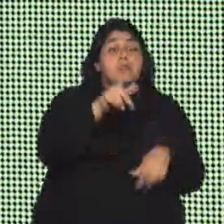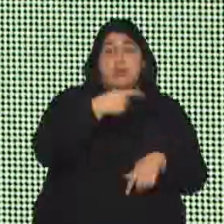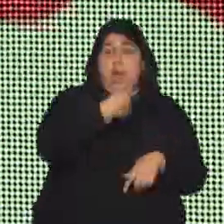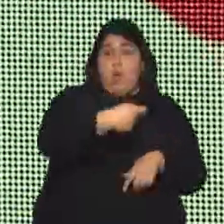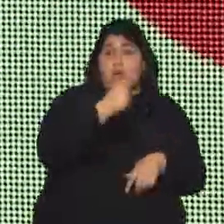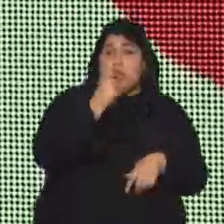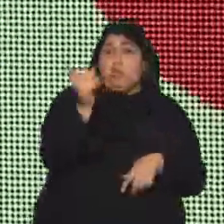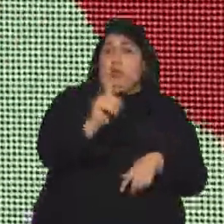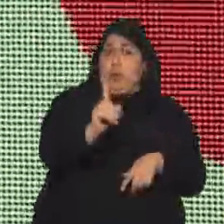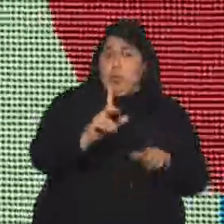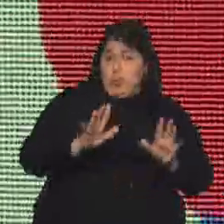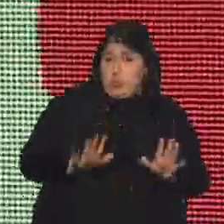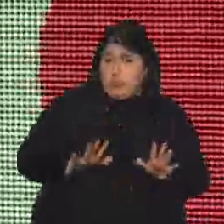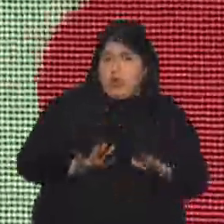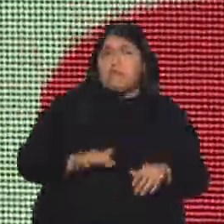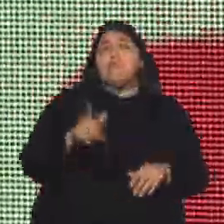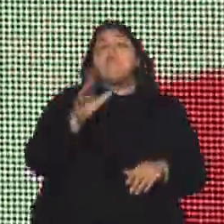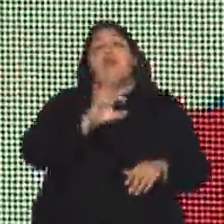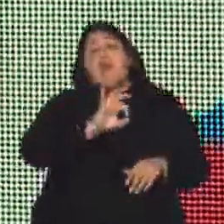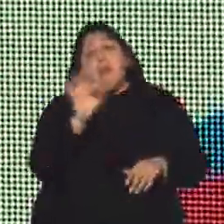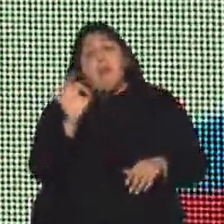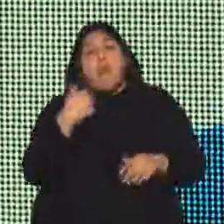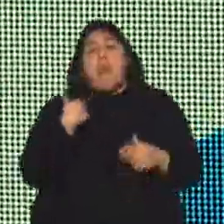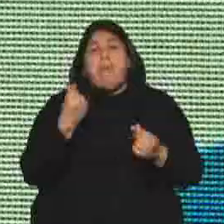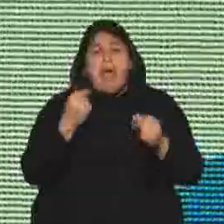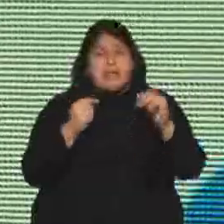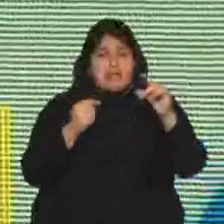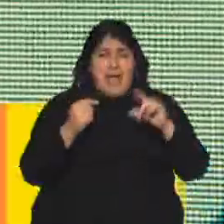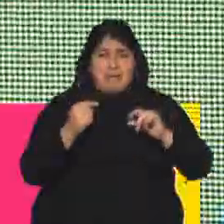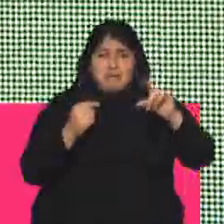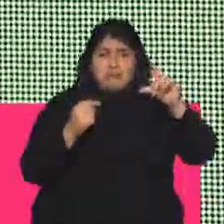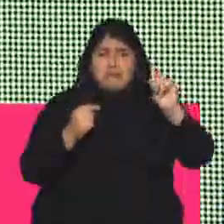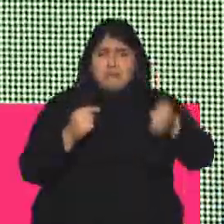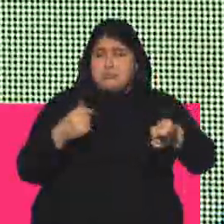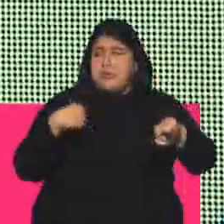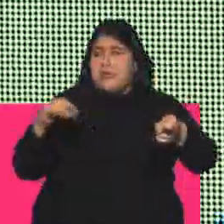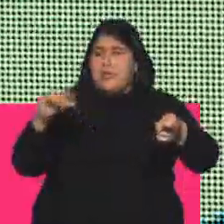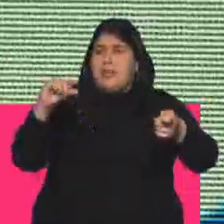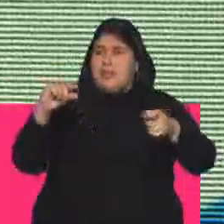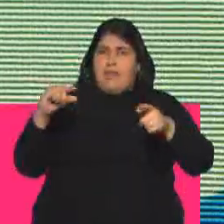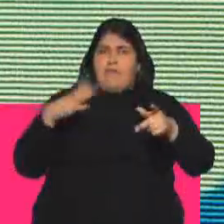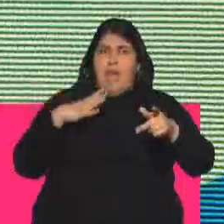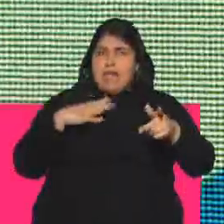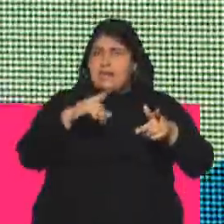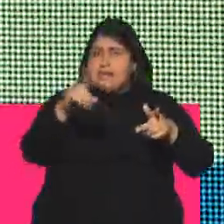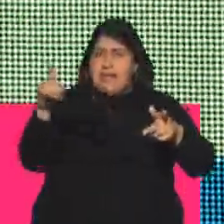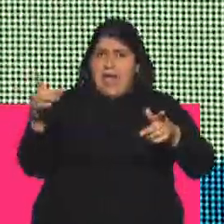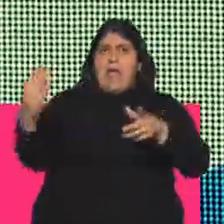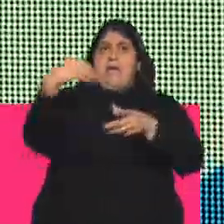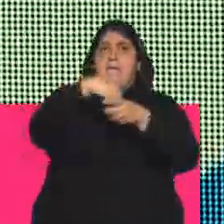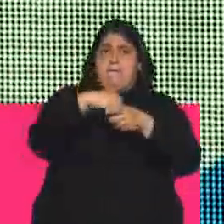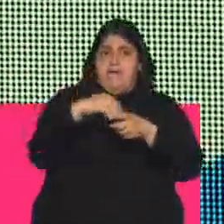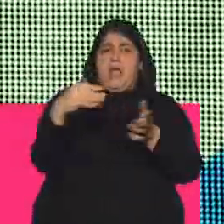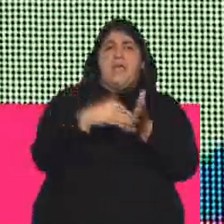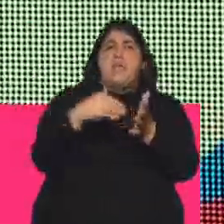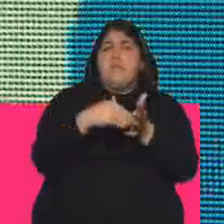nada. Claro, que odia. Me faltan 20 lucas, entonces fíjate a quién de tu familia le podés manguear el cupo, ¿no? Que es importante. Es como la